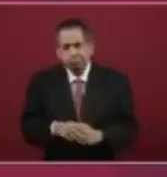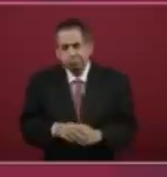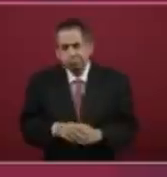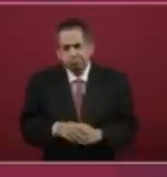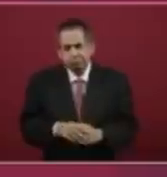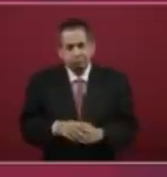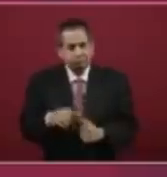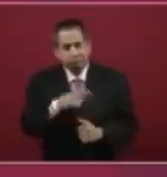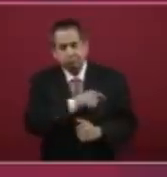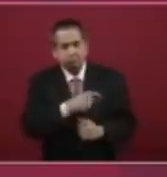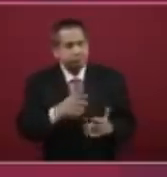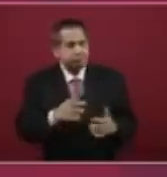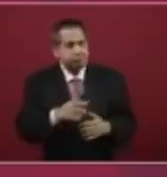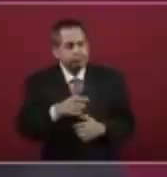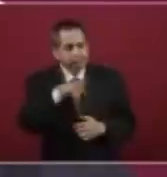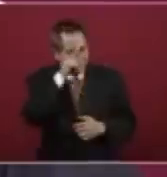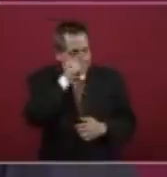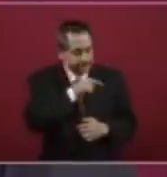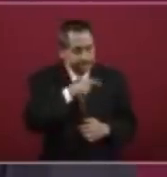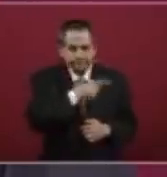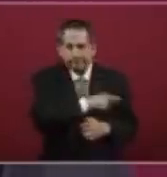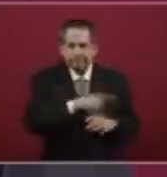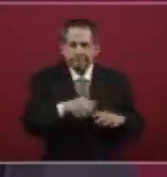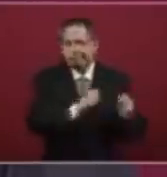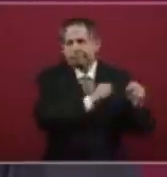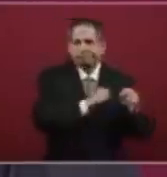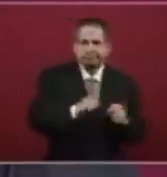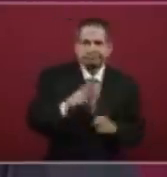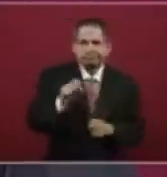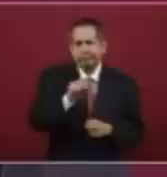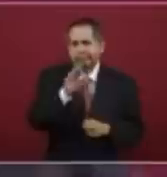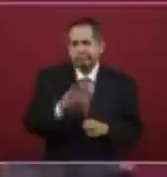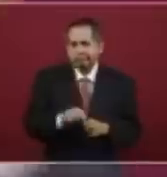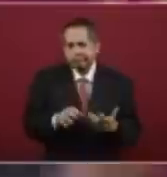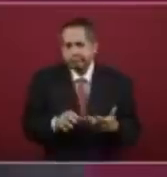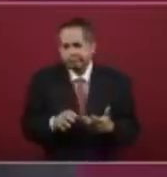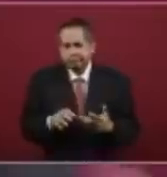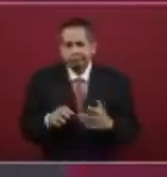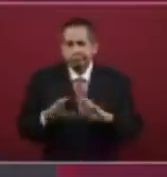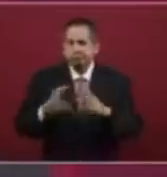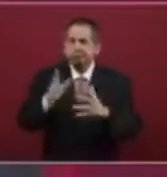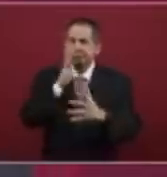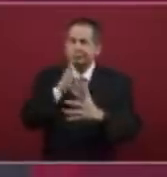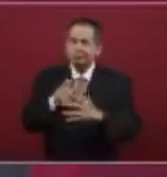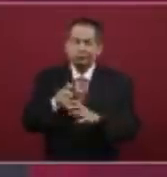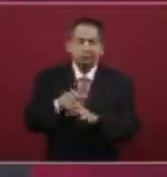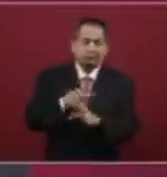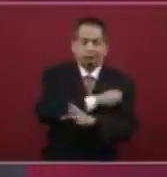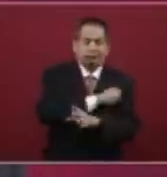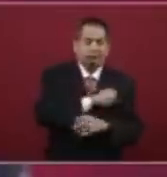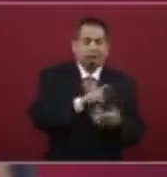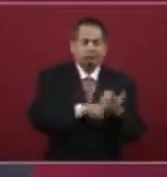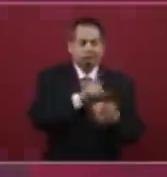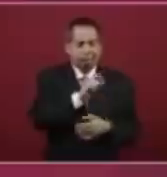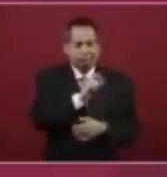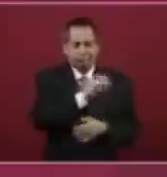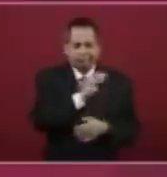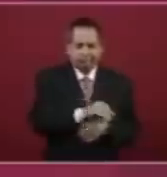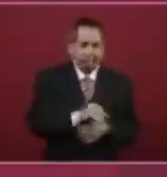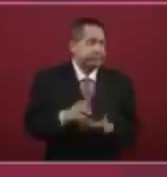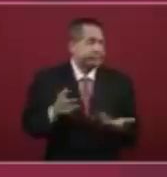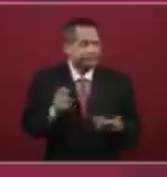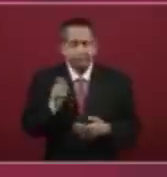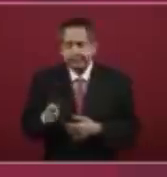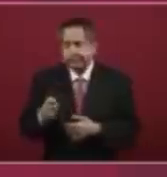se quedaron con el 20% de todo el potencial petrolero. Es decir, la nación